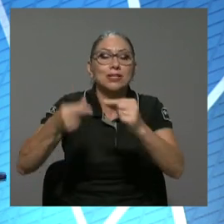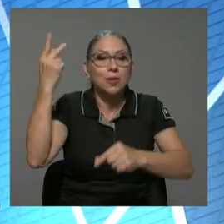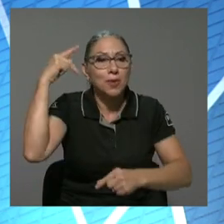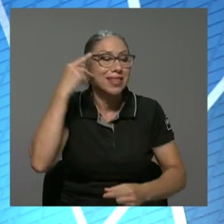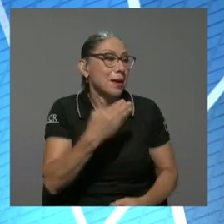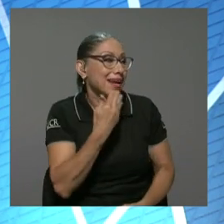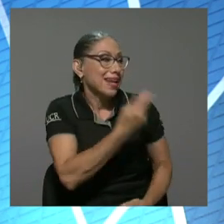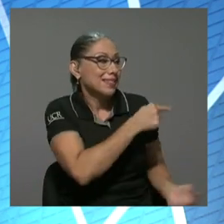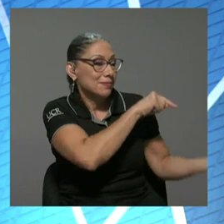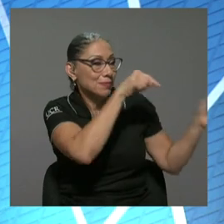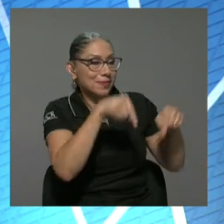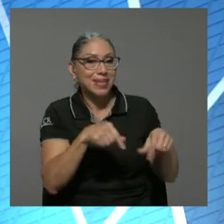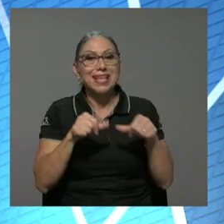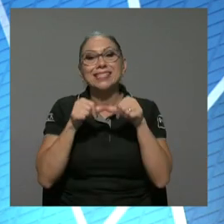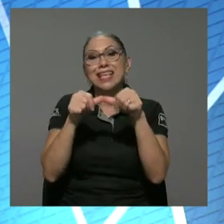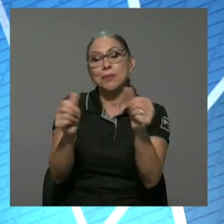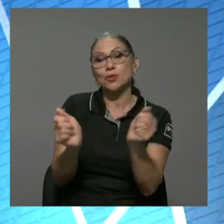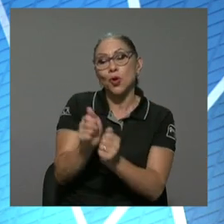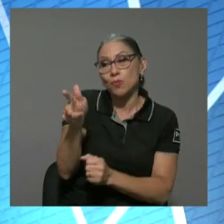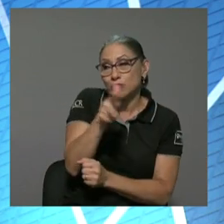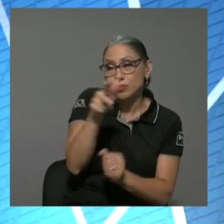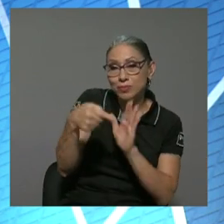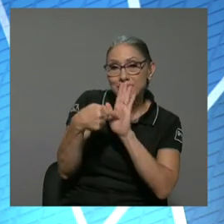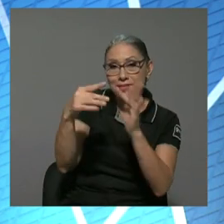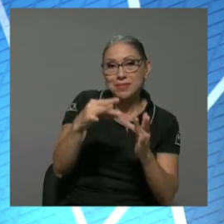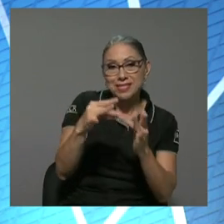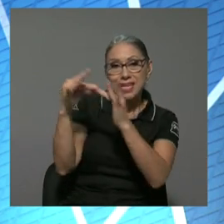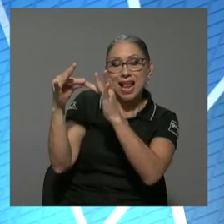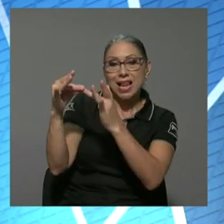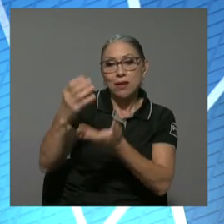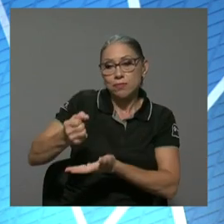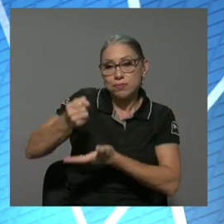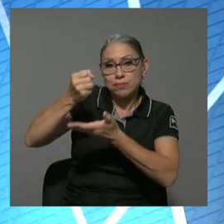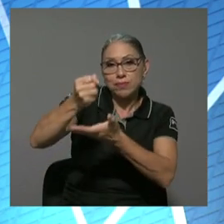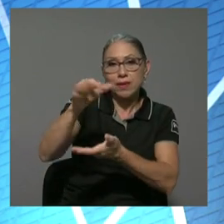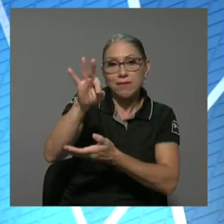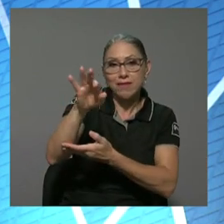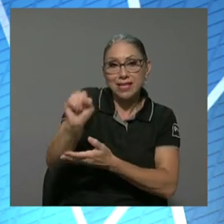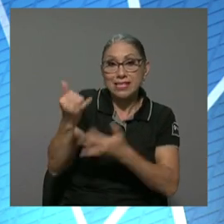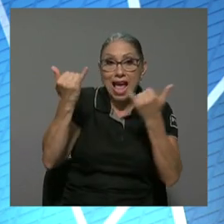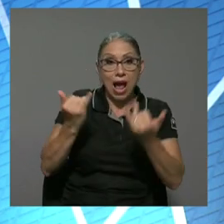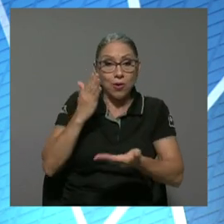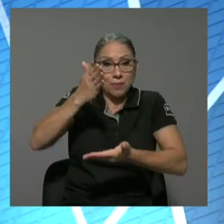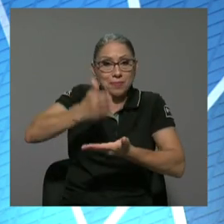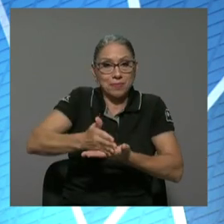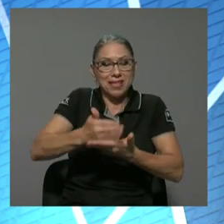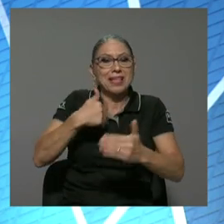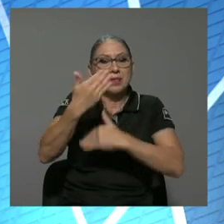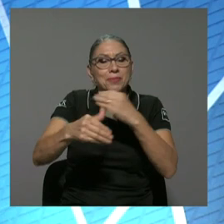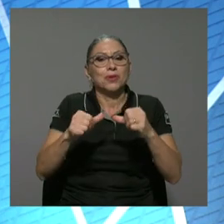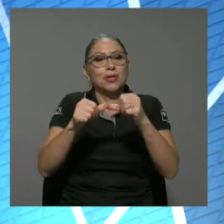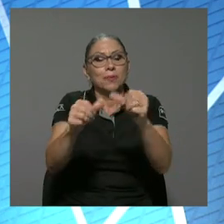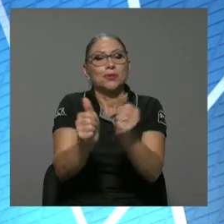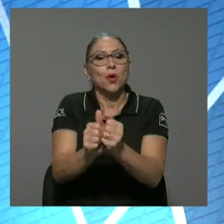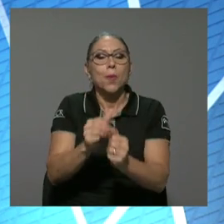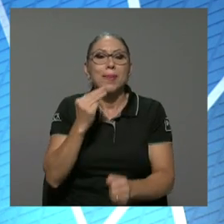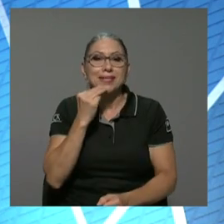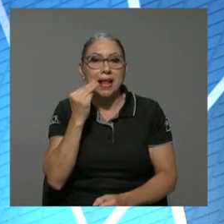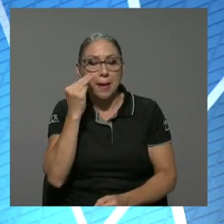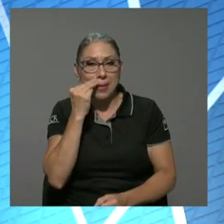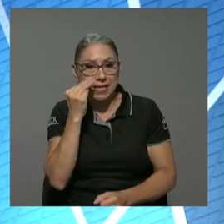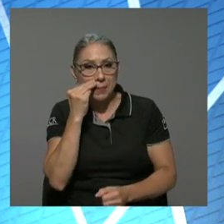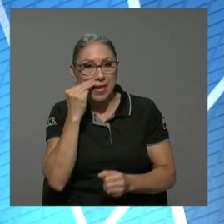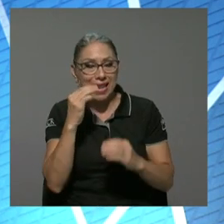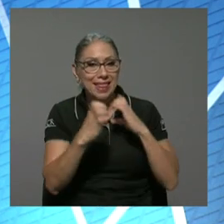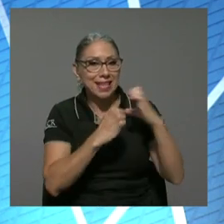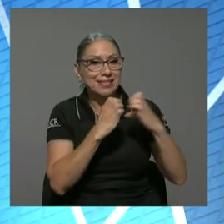sección. Seguimos con esta cobertura especial sobre el FES. Vamos a una pausa comercial, pero continuamos con Marcela Piedra entrevistando a